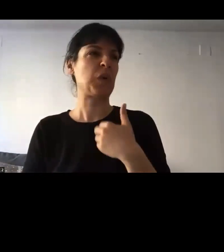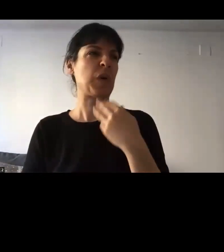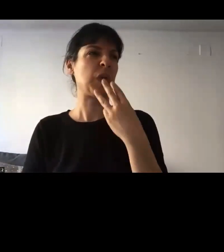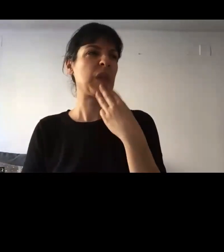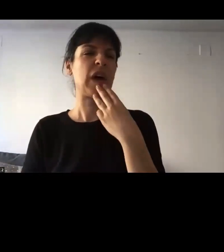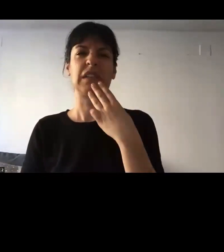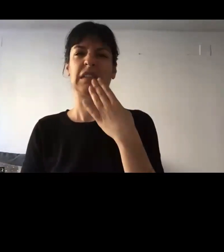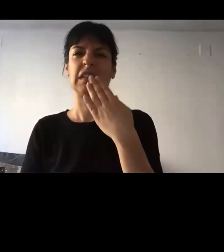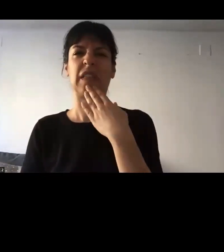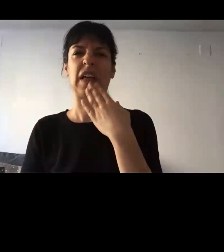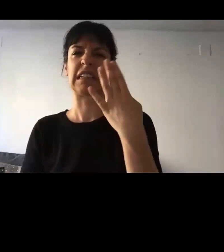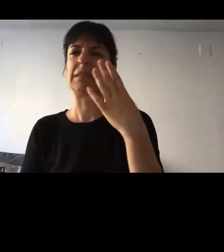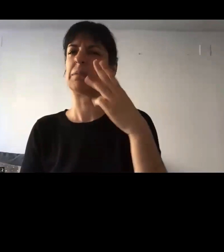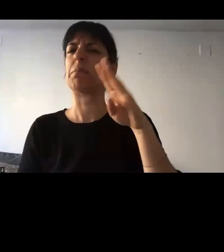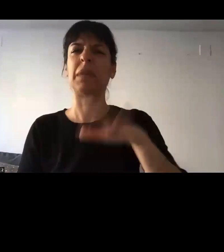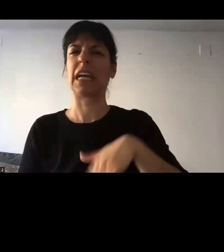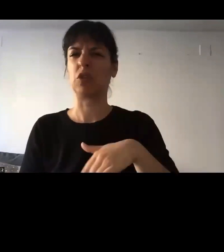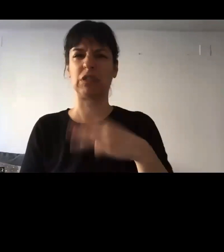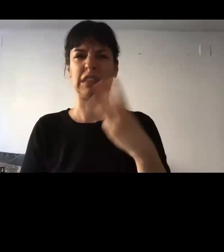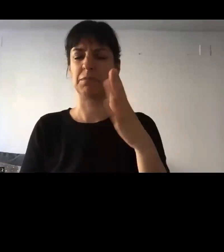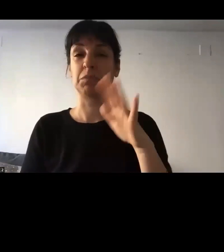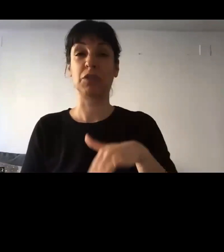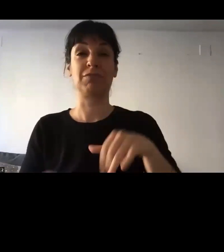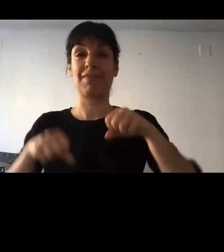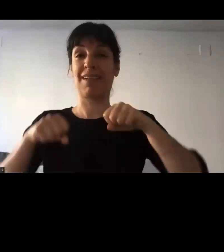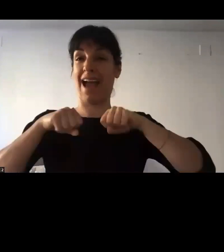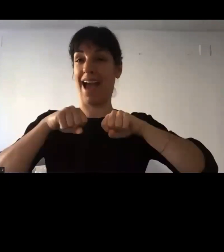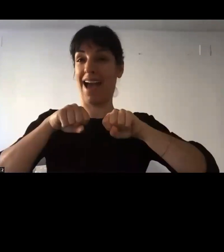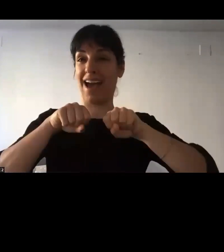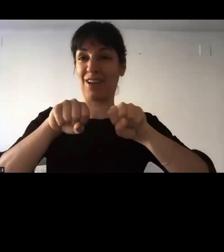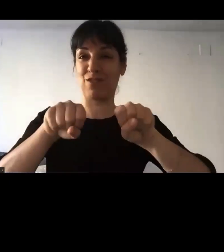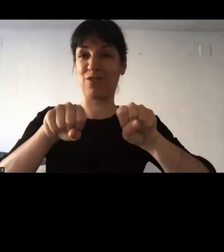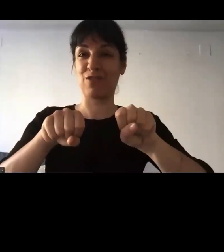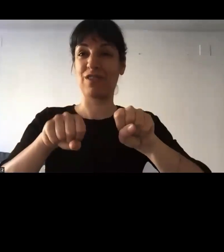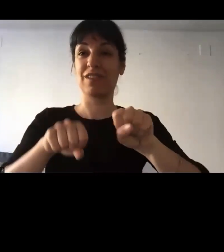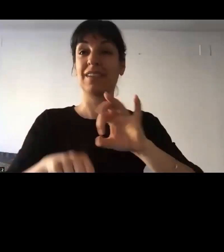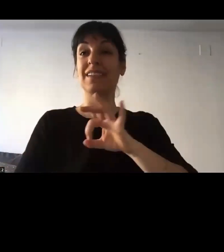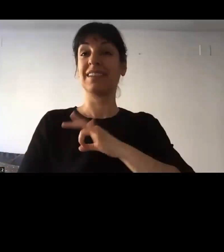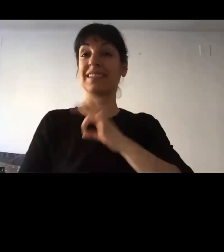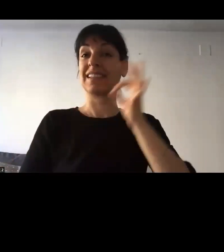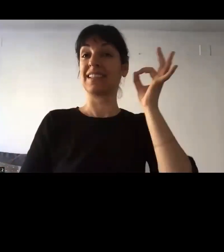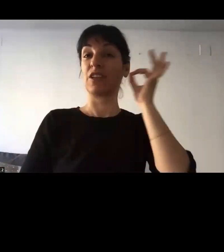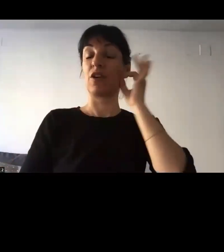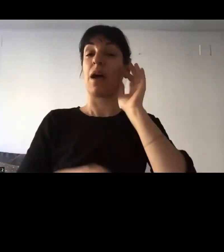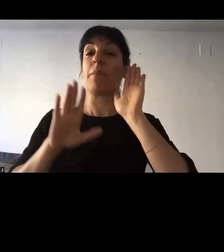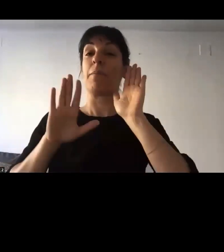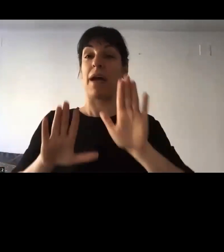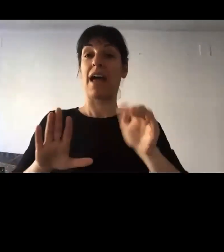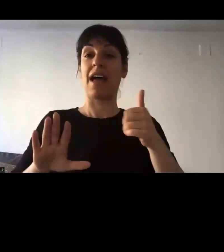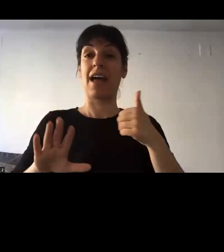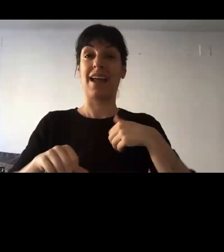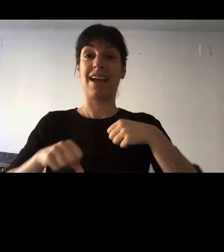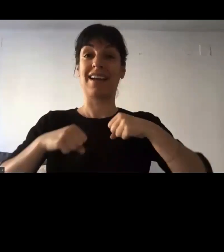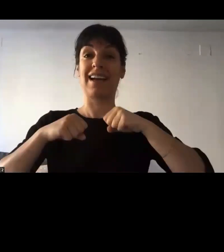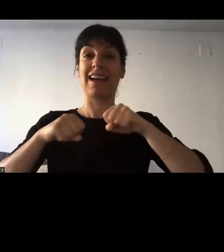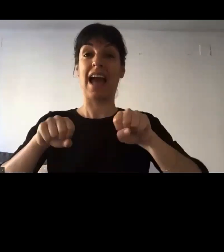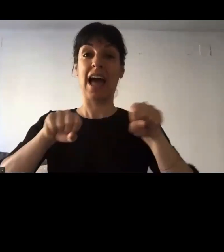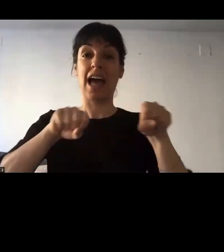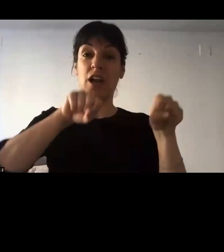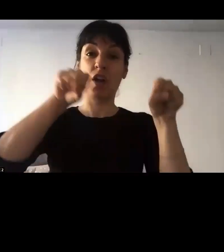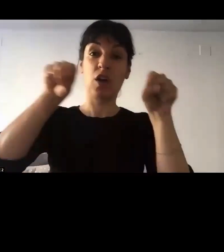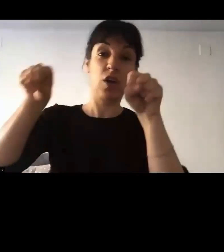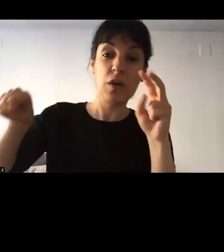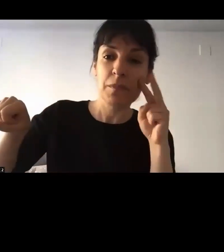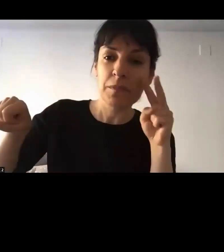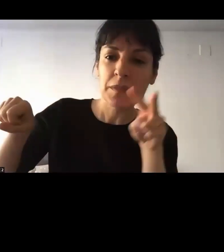iba en mi carrito, y una señora se paró y cuando me miró dentro del carrito, lo que le preguntó